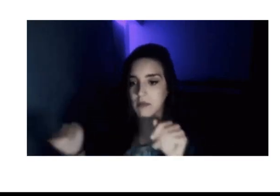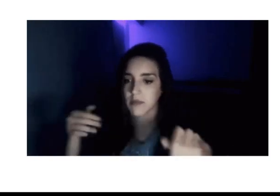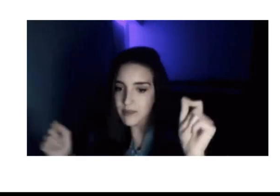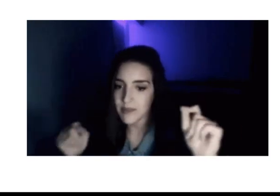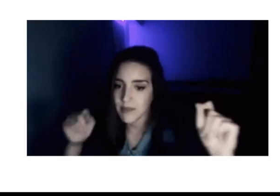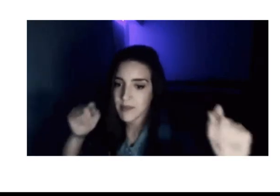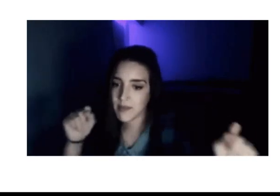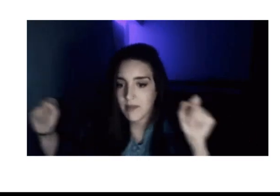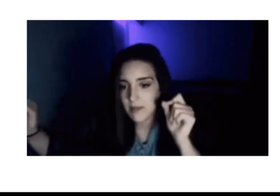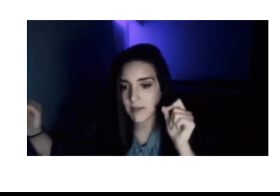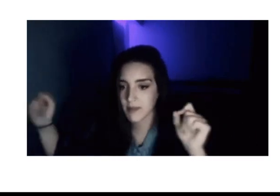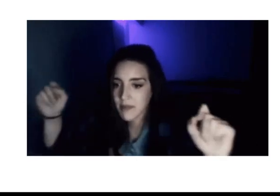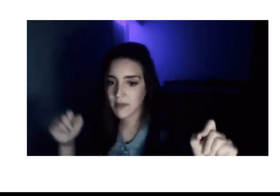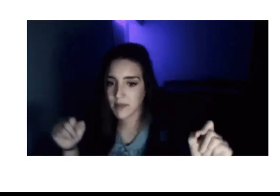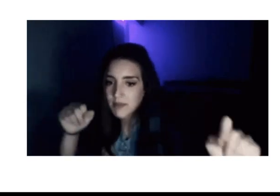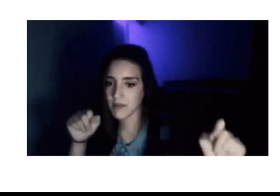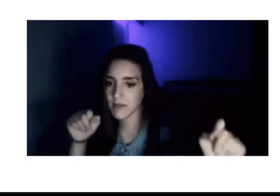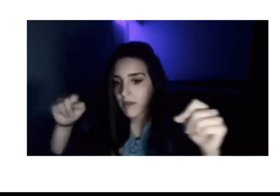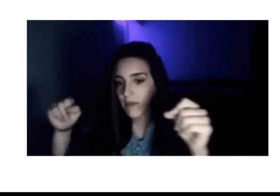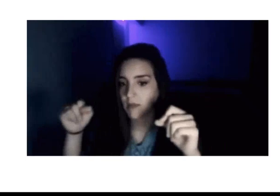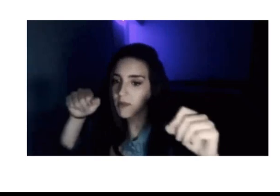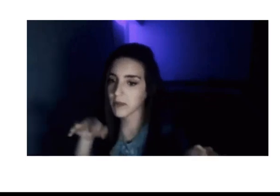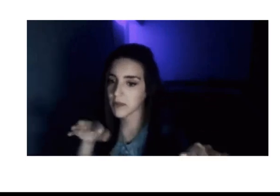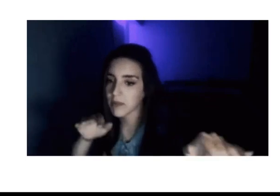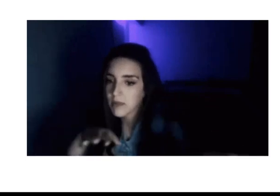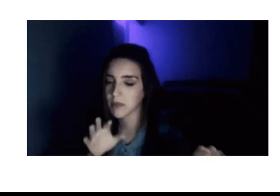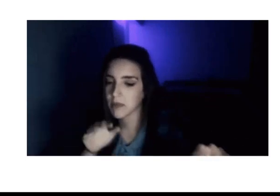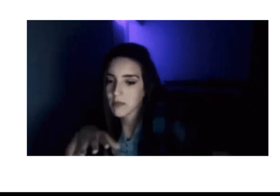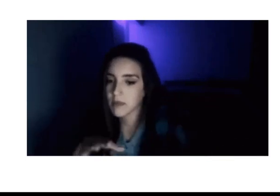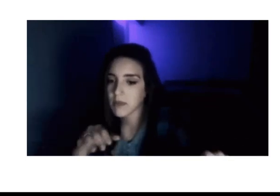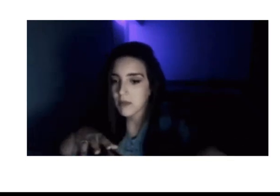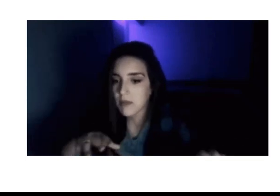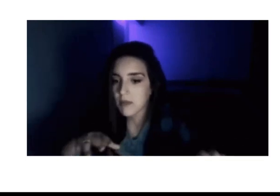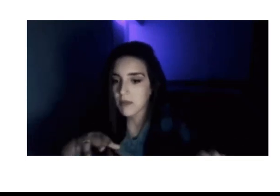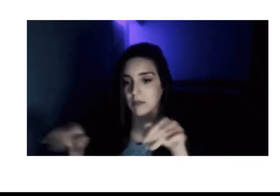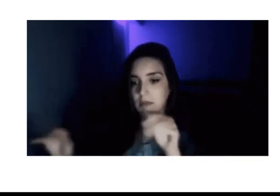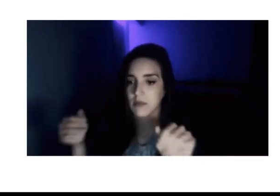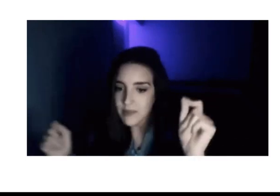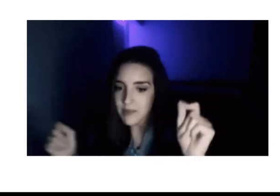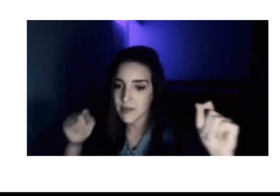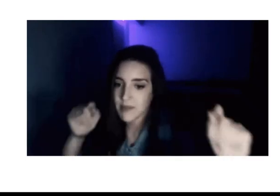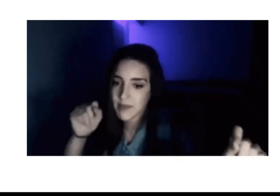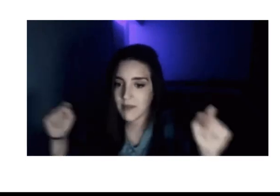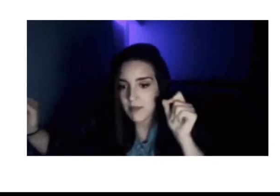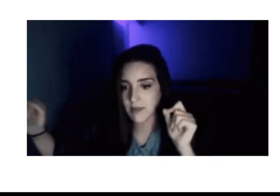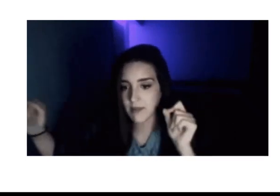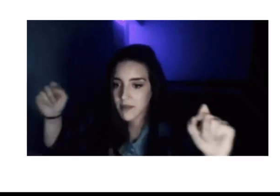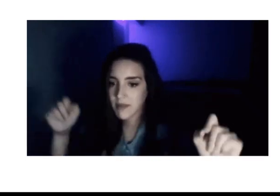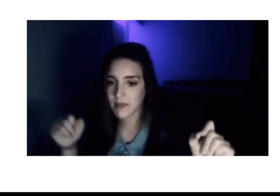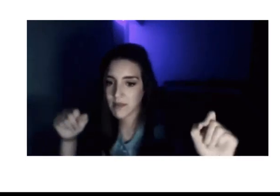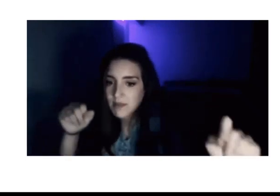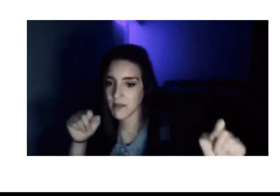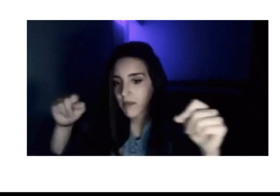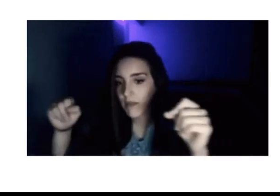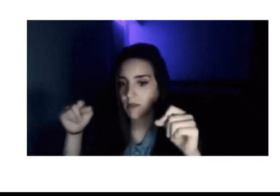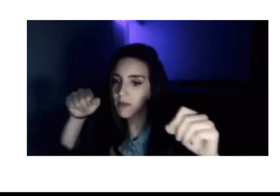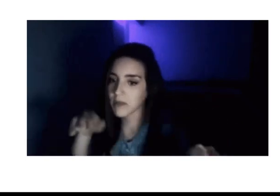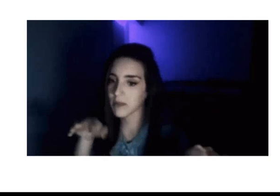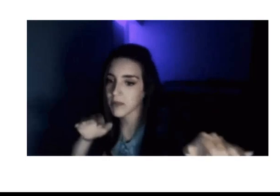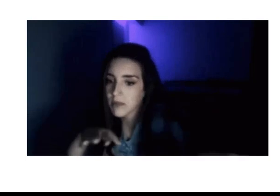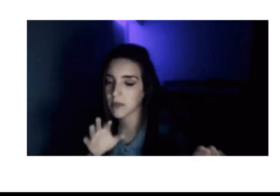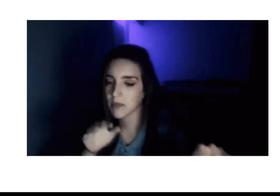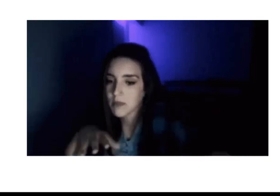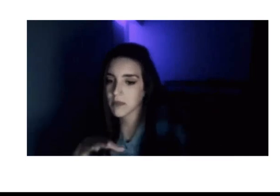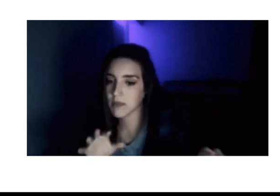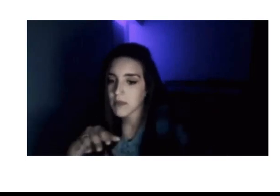Y de, bueno, pues una educación muy rupturista, ¿no? Muy rupturista que se basaba en la recuperación del cuerpo,